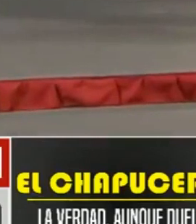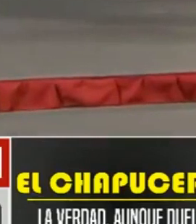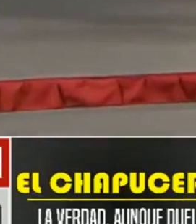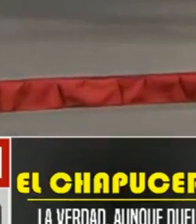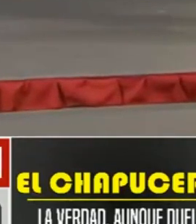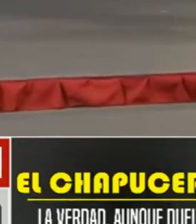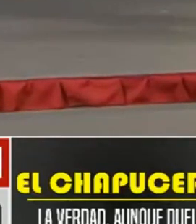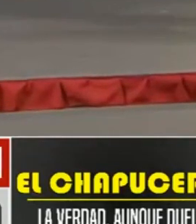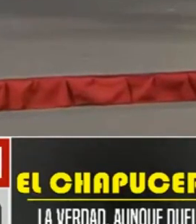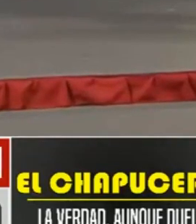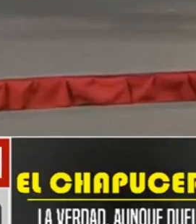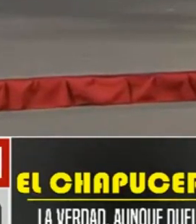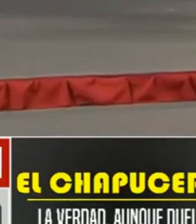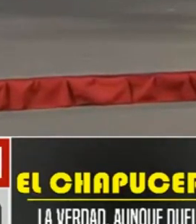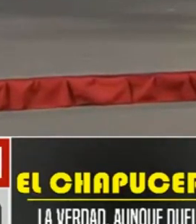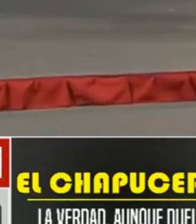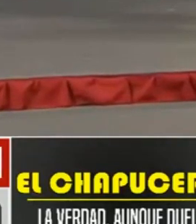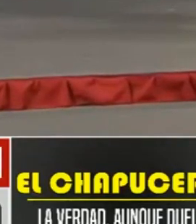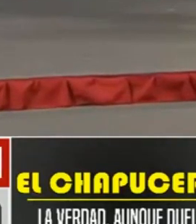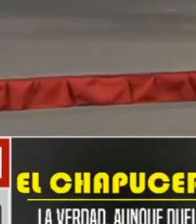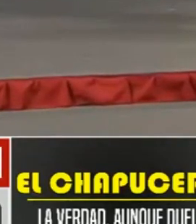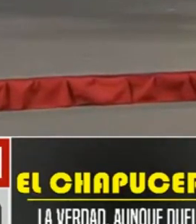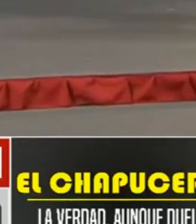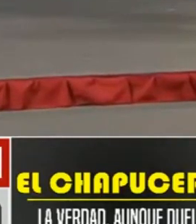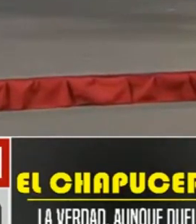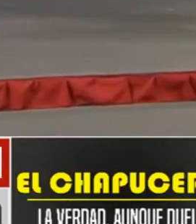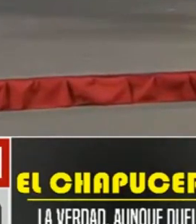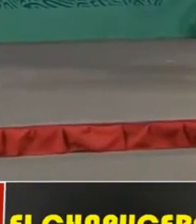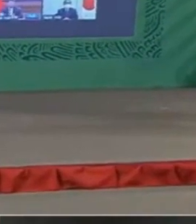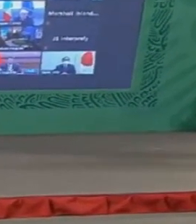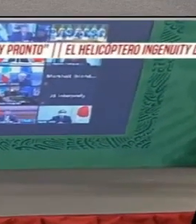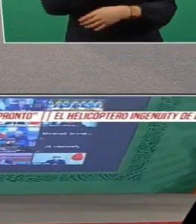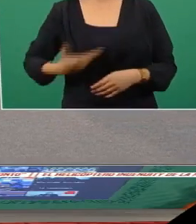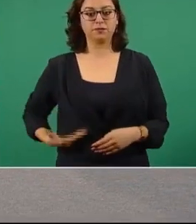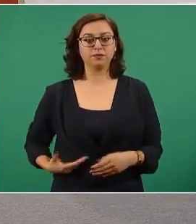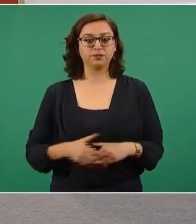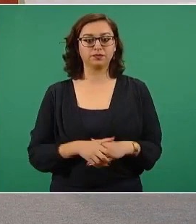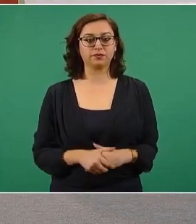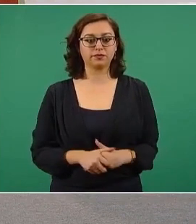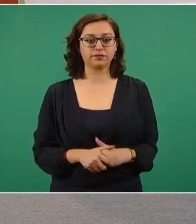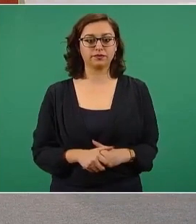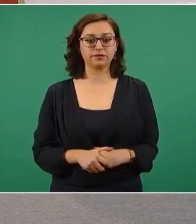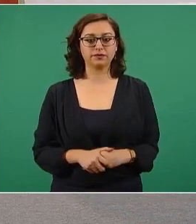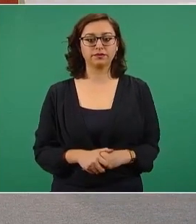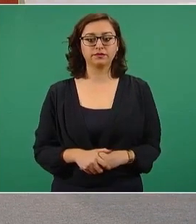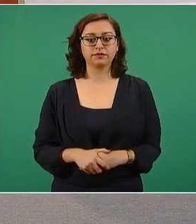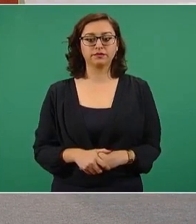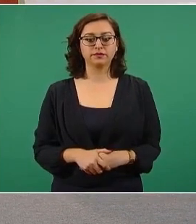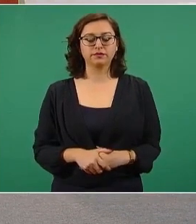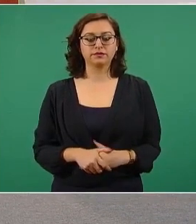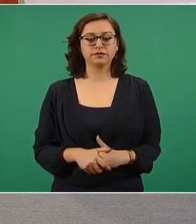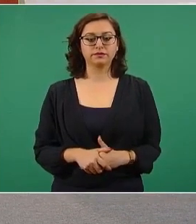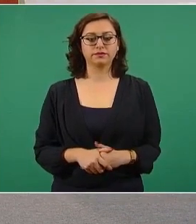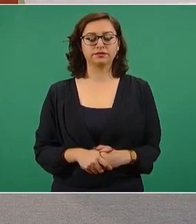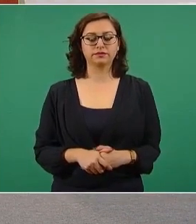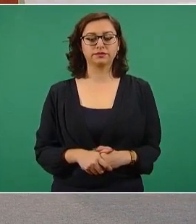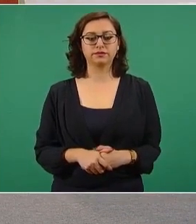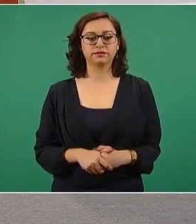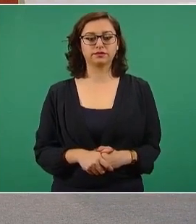por mucho mucho más barato y además más efectivo y además es más natural empiezo explicando